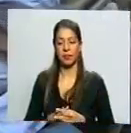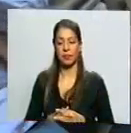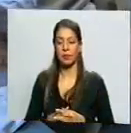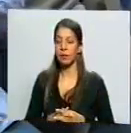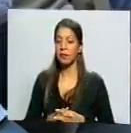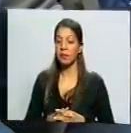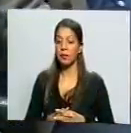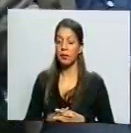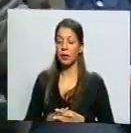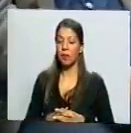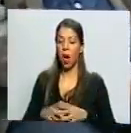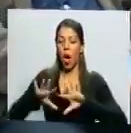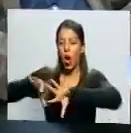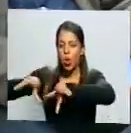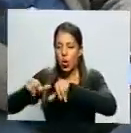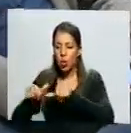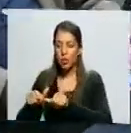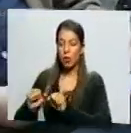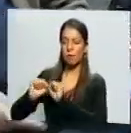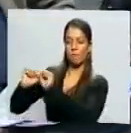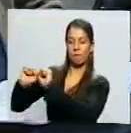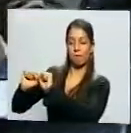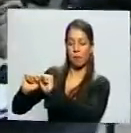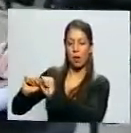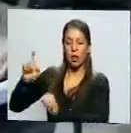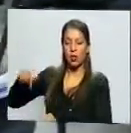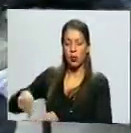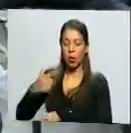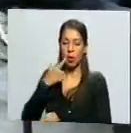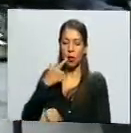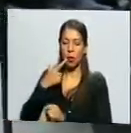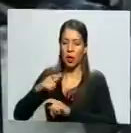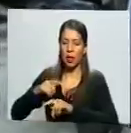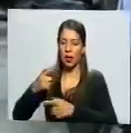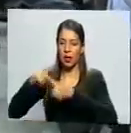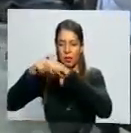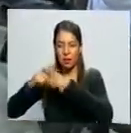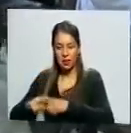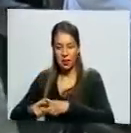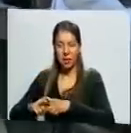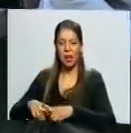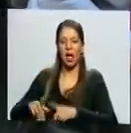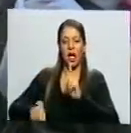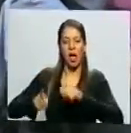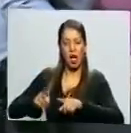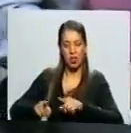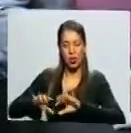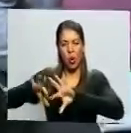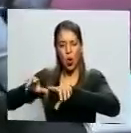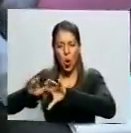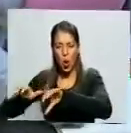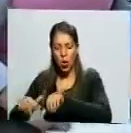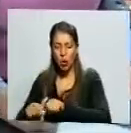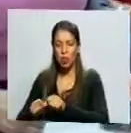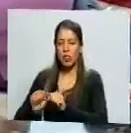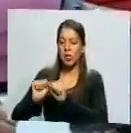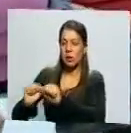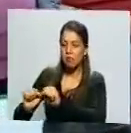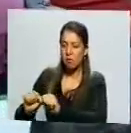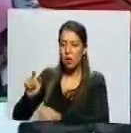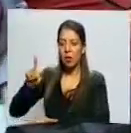frontal contra la corrupción, contra los trámites que generan los gestores y que generan la corrupción, y con